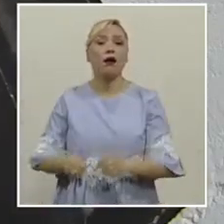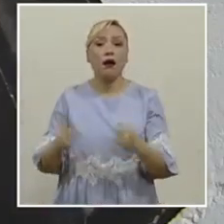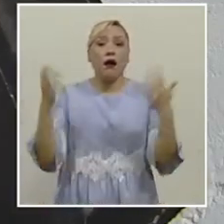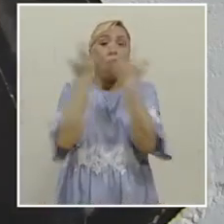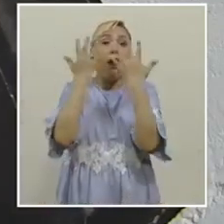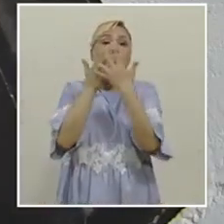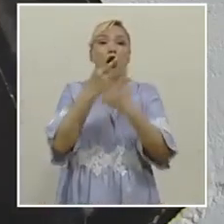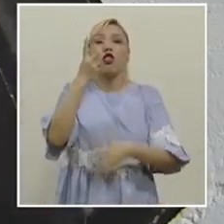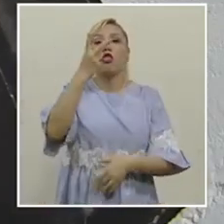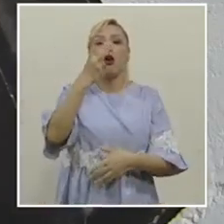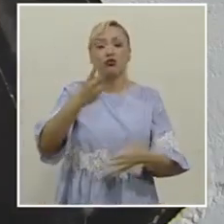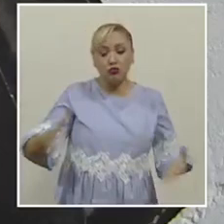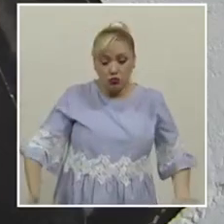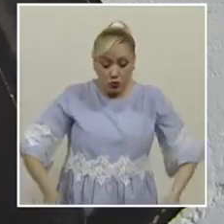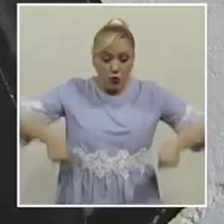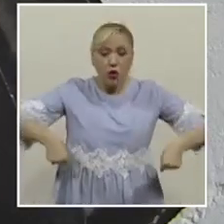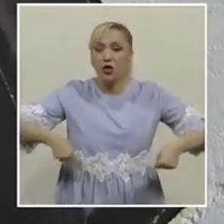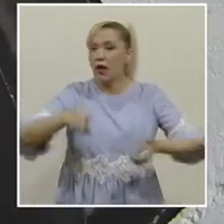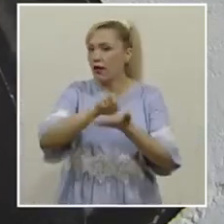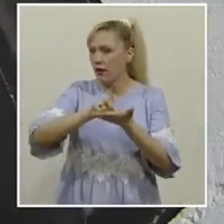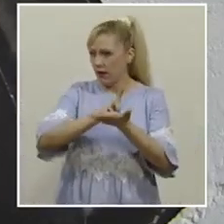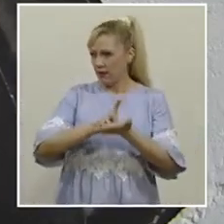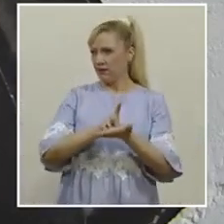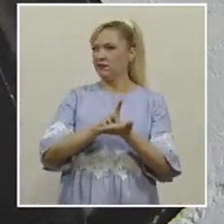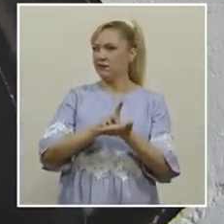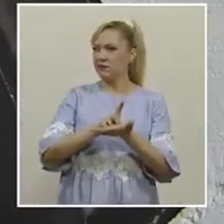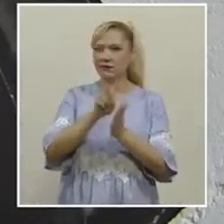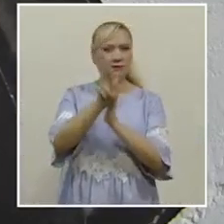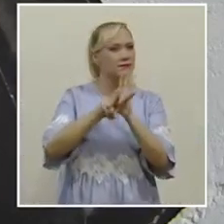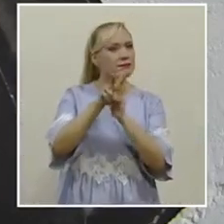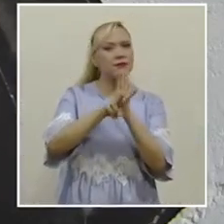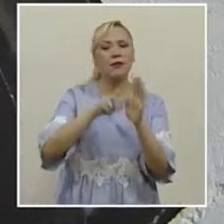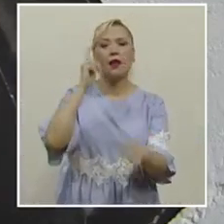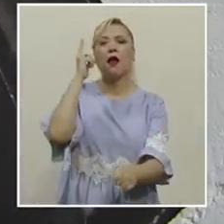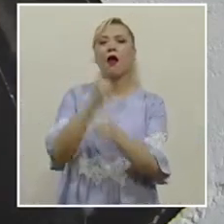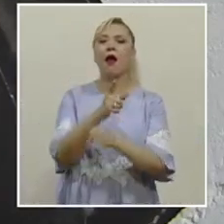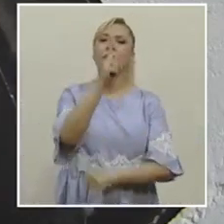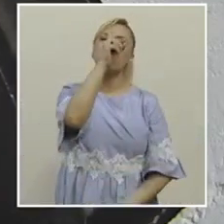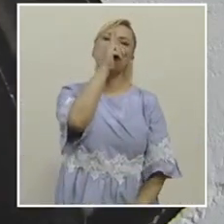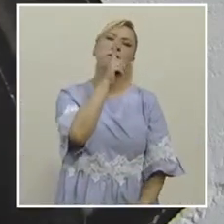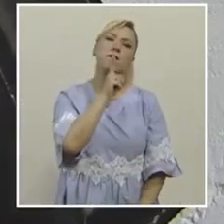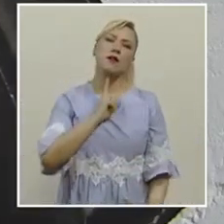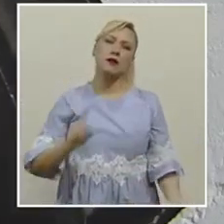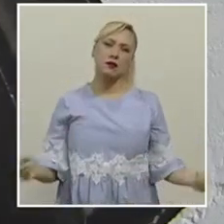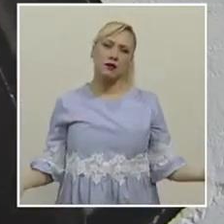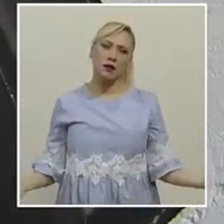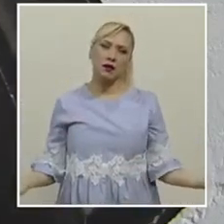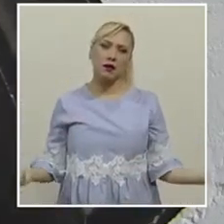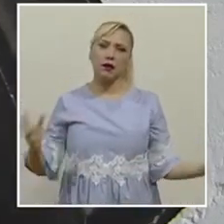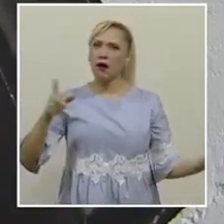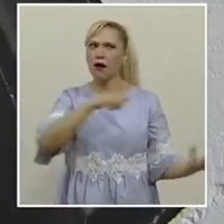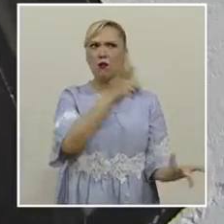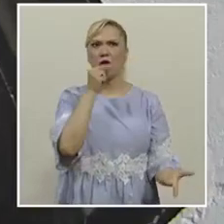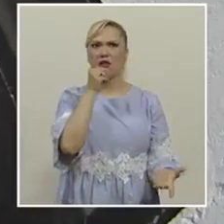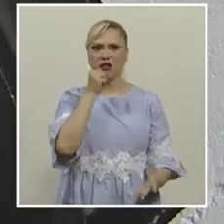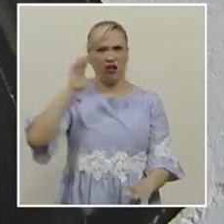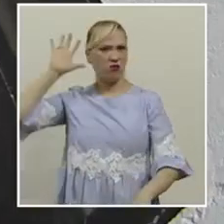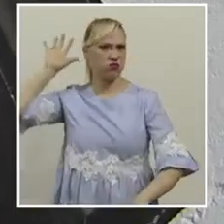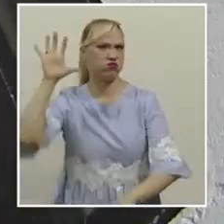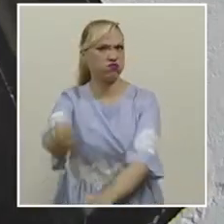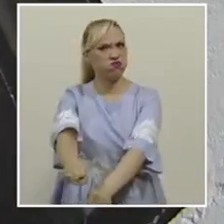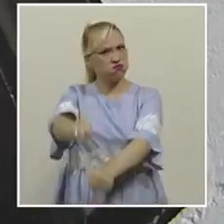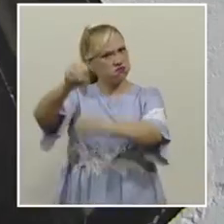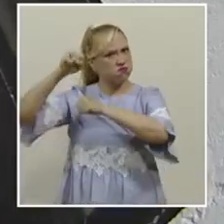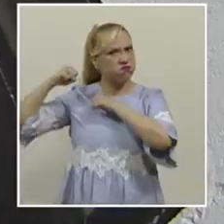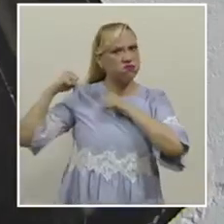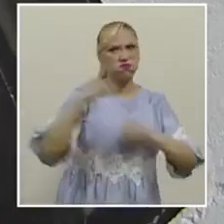portando 2 bolsas con drogas. Sin embargo, el video desmiente dicha afirmación y en cambio muestra cómo es detenido a la fuerza. Vamos a ver un